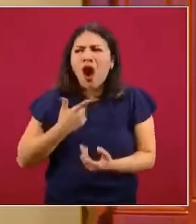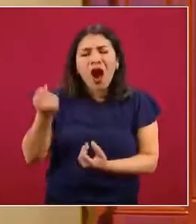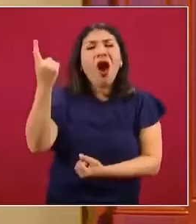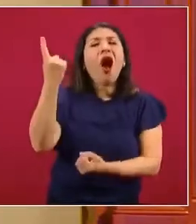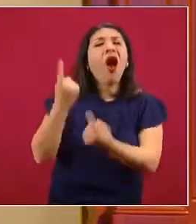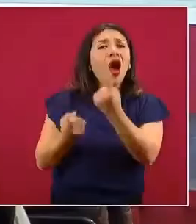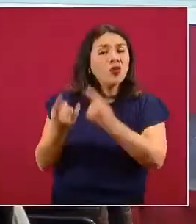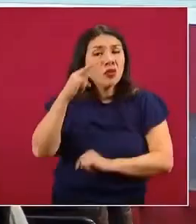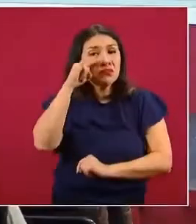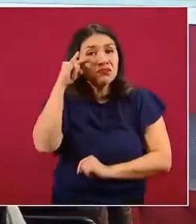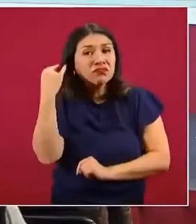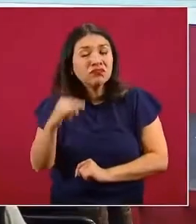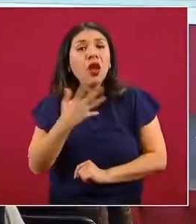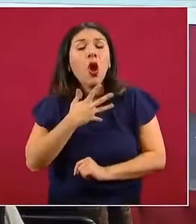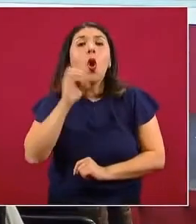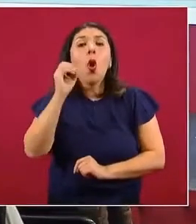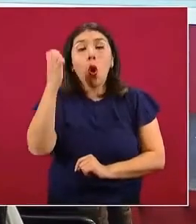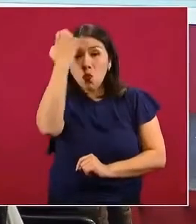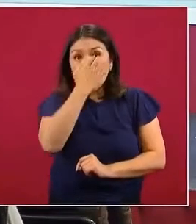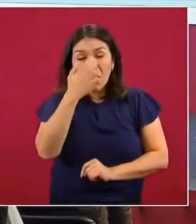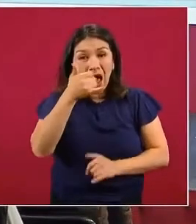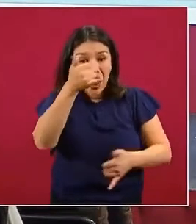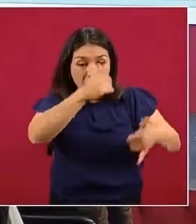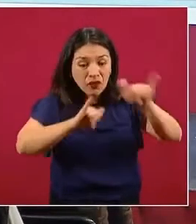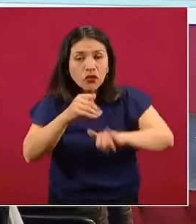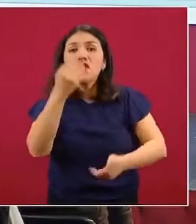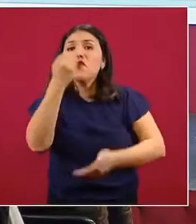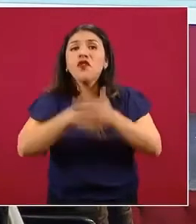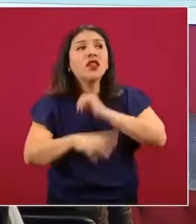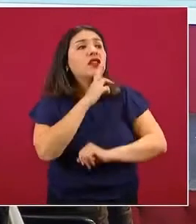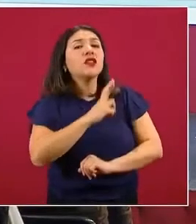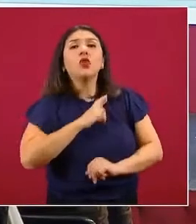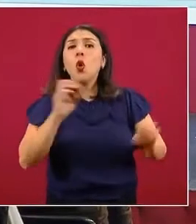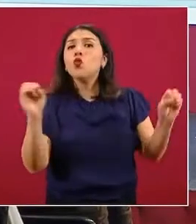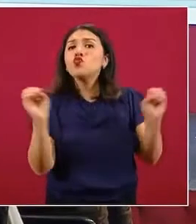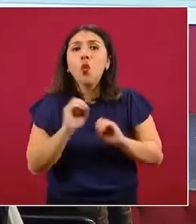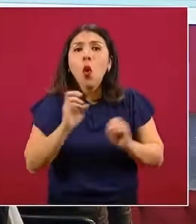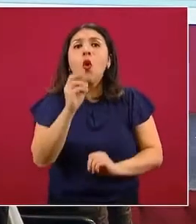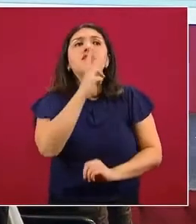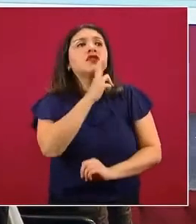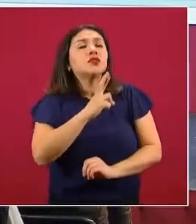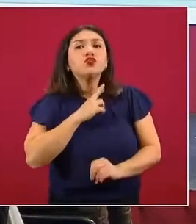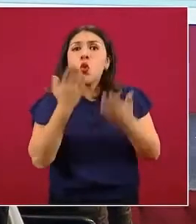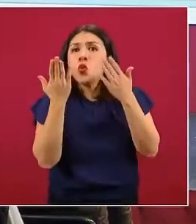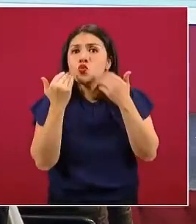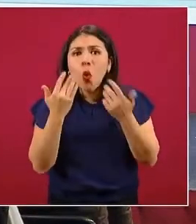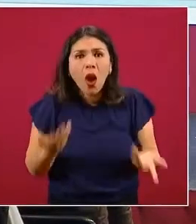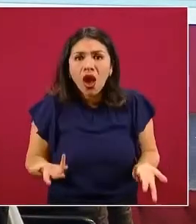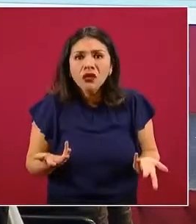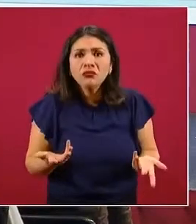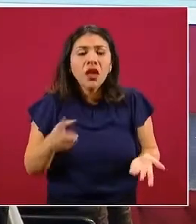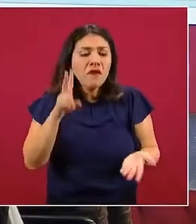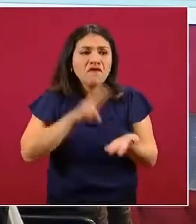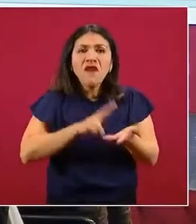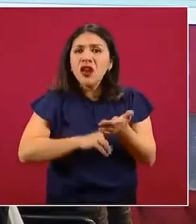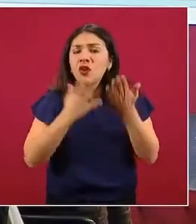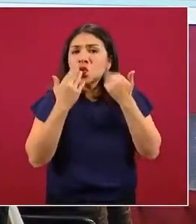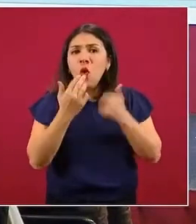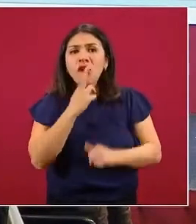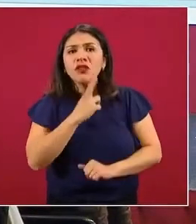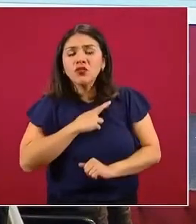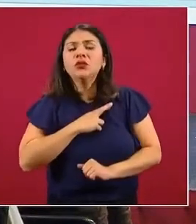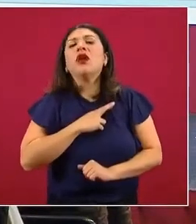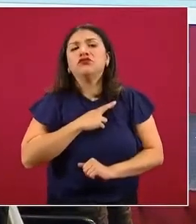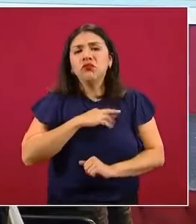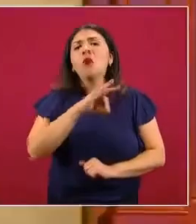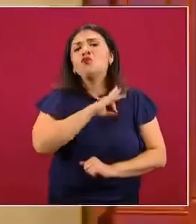pero o su prueba de laboratorio todavía está pendiente de resultados o no se pudo obtener un resultado válido de esa prueba. Entonces se